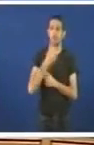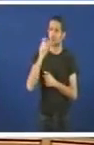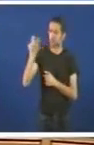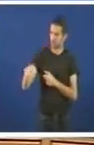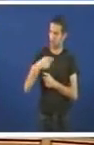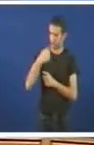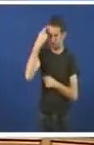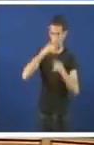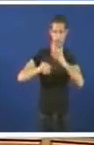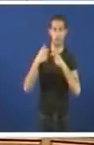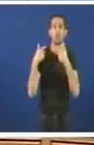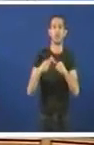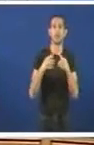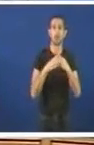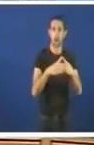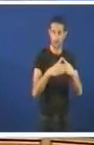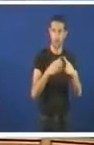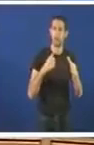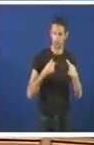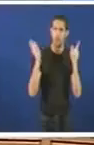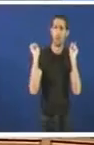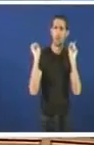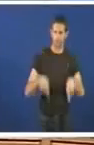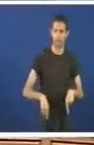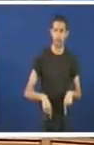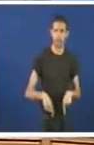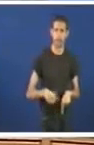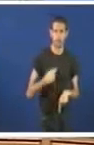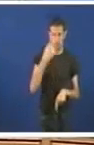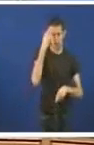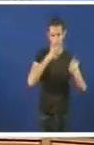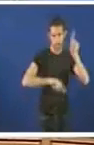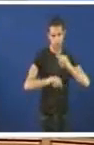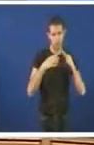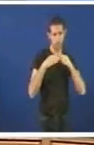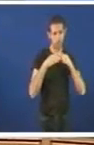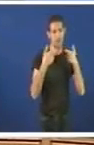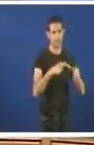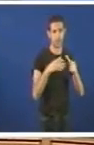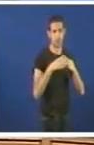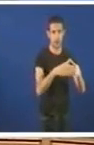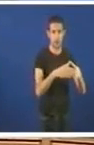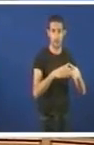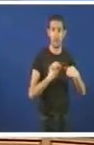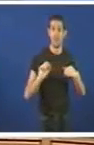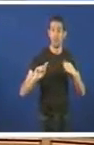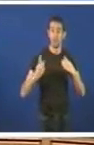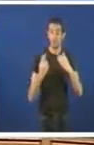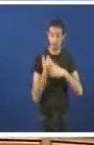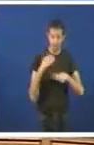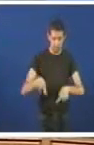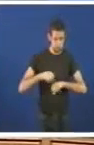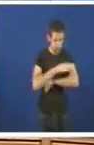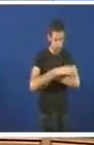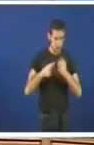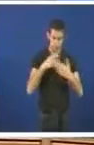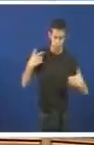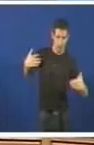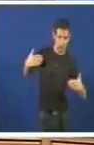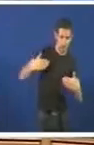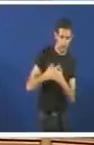naval. Nós tamén. Levamos traballando dende o primeiro día cos problemas que nos atopamos no sector